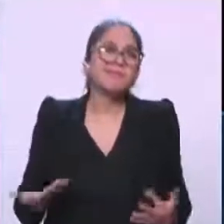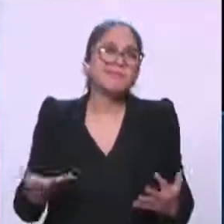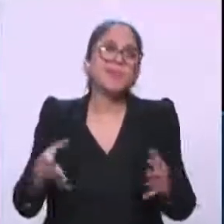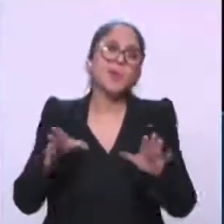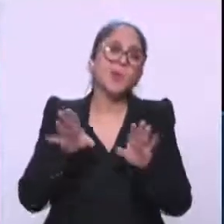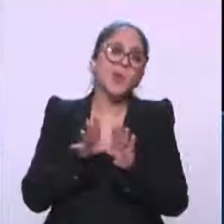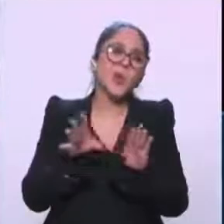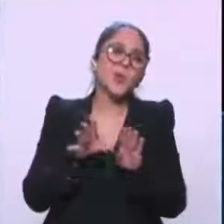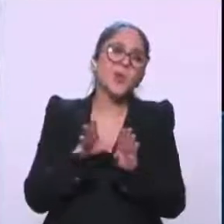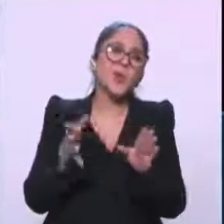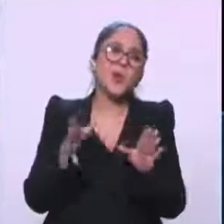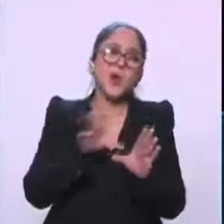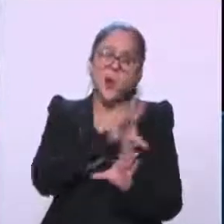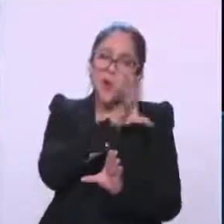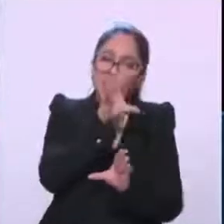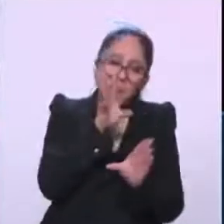que